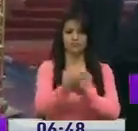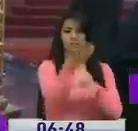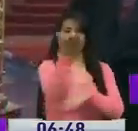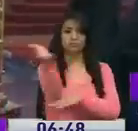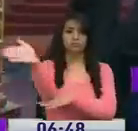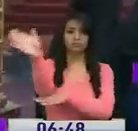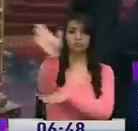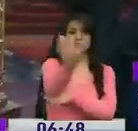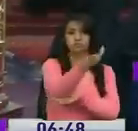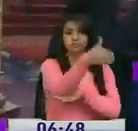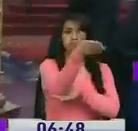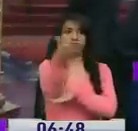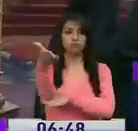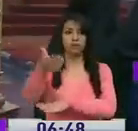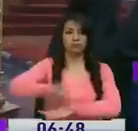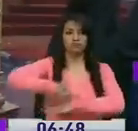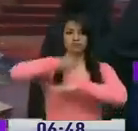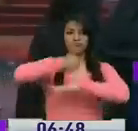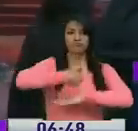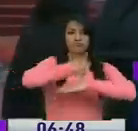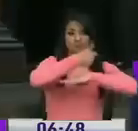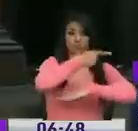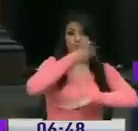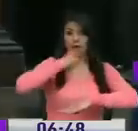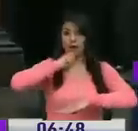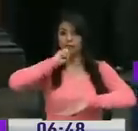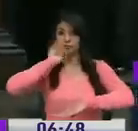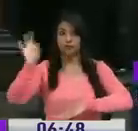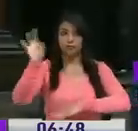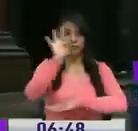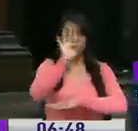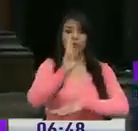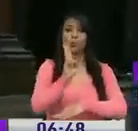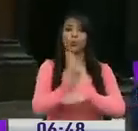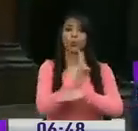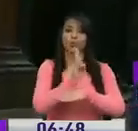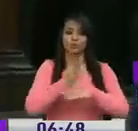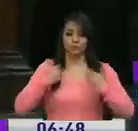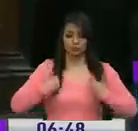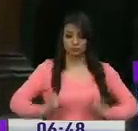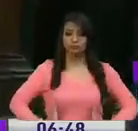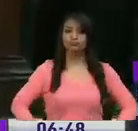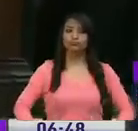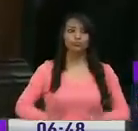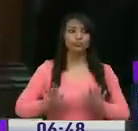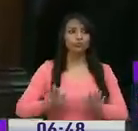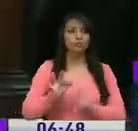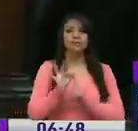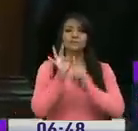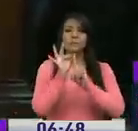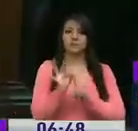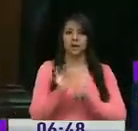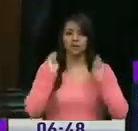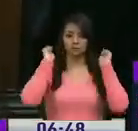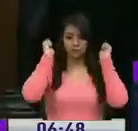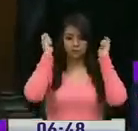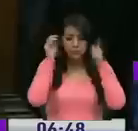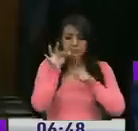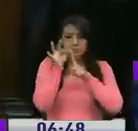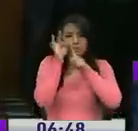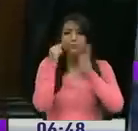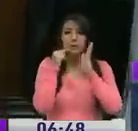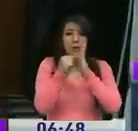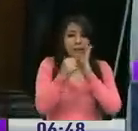Cabildo de canónicos presididos por el arzobispo utilizan sus respectivos vestidos de coro que son llevados durante las ceremonias